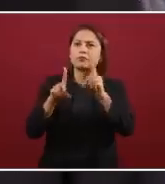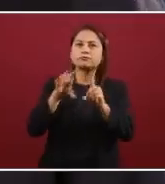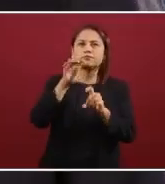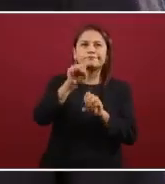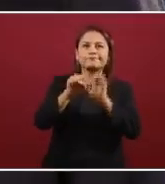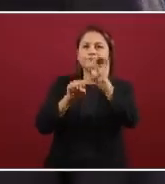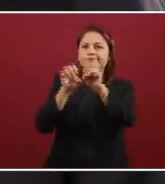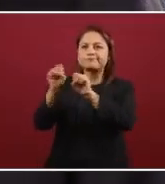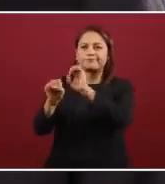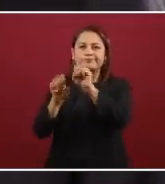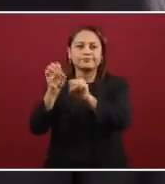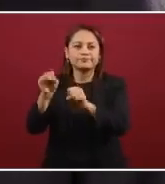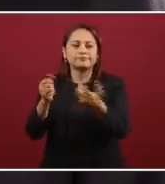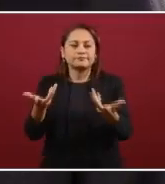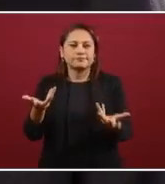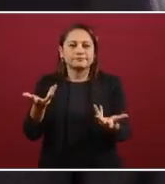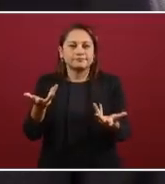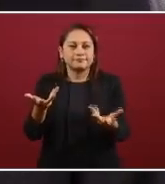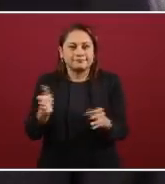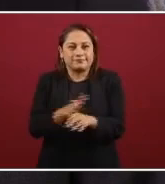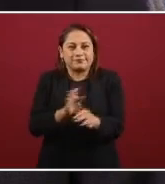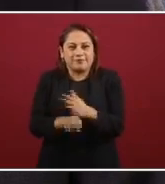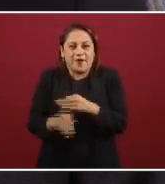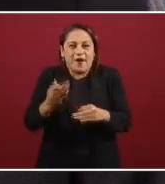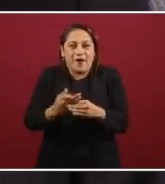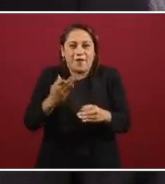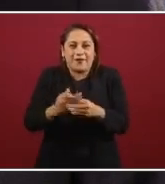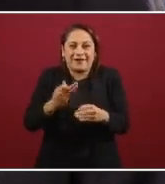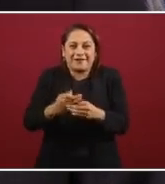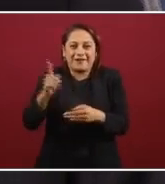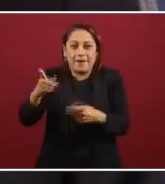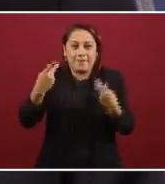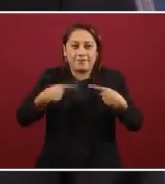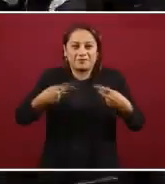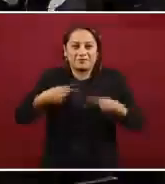todo este ejemplo que están dando nuestros deportistas